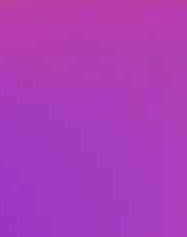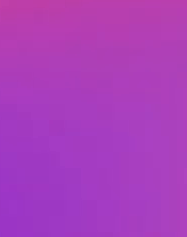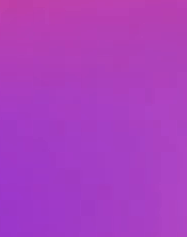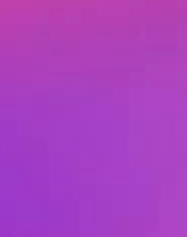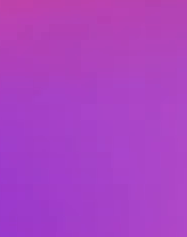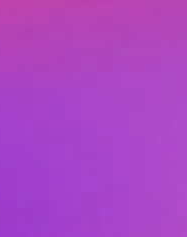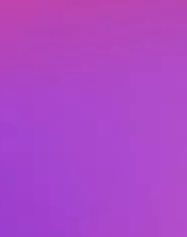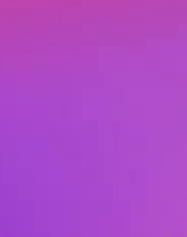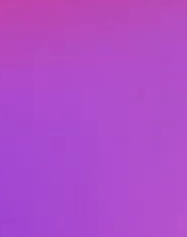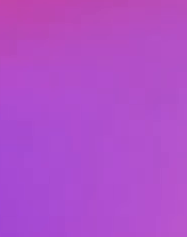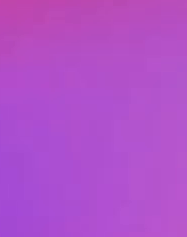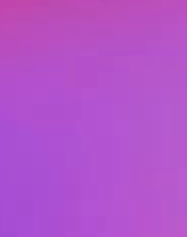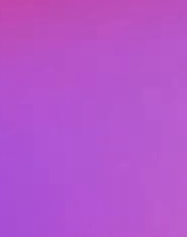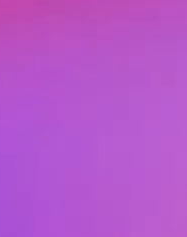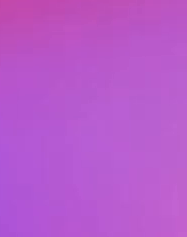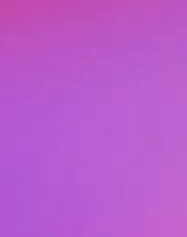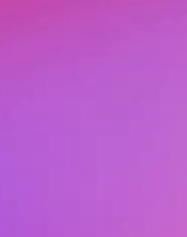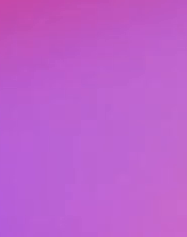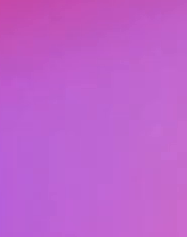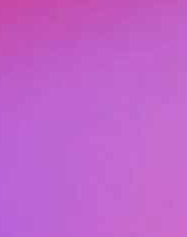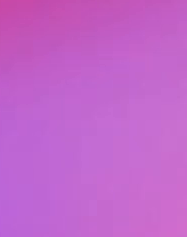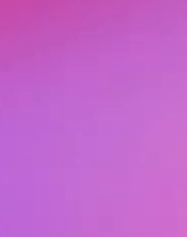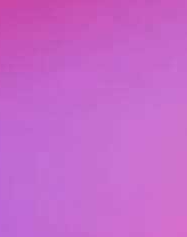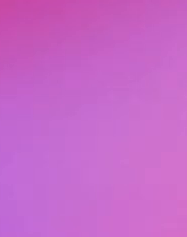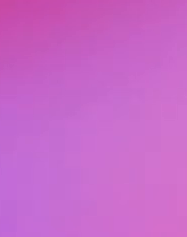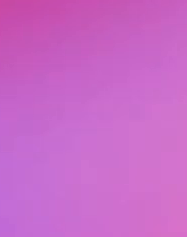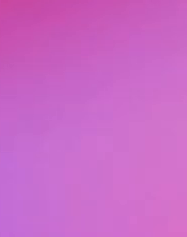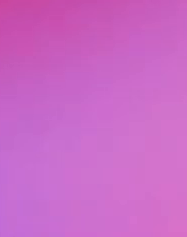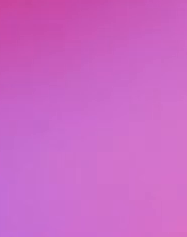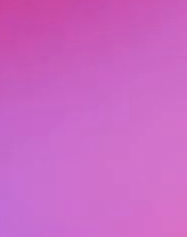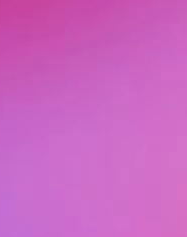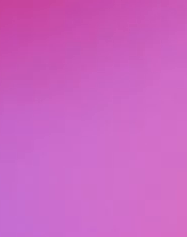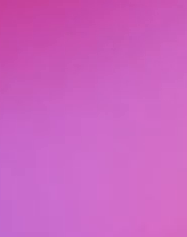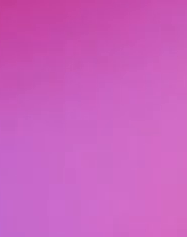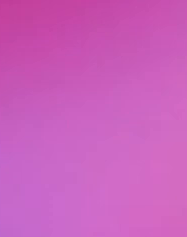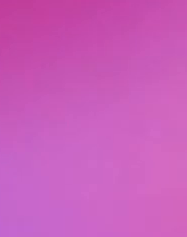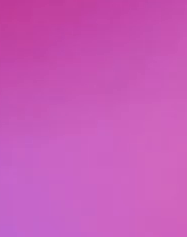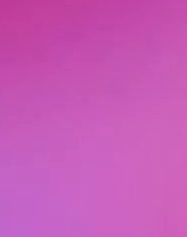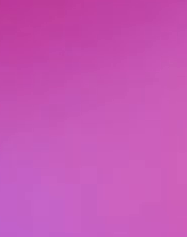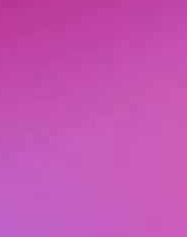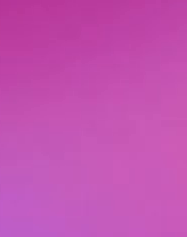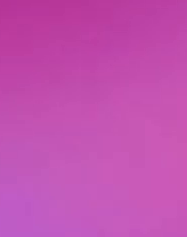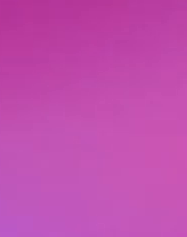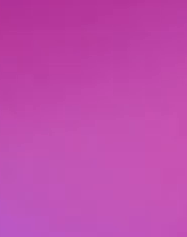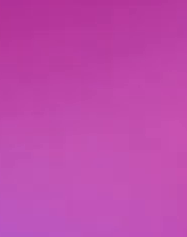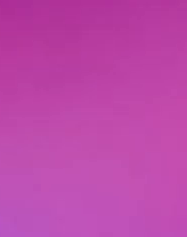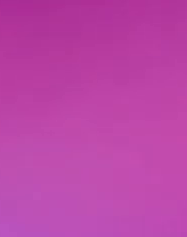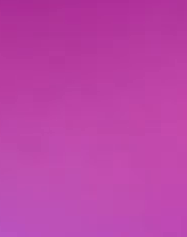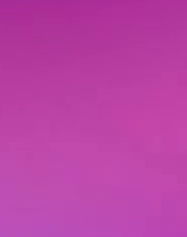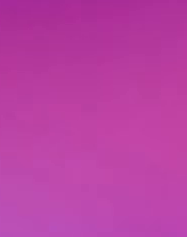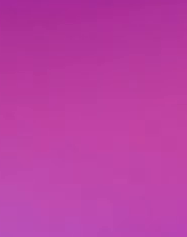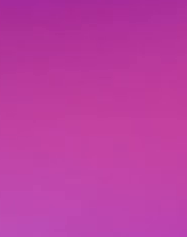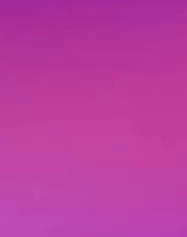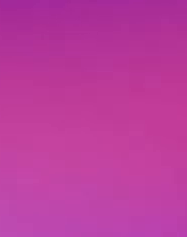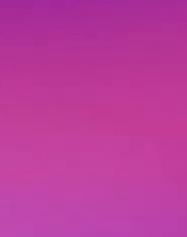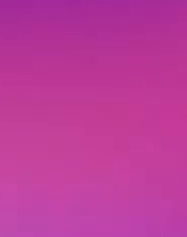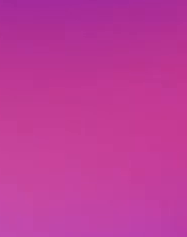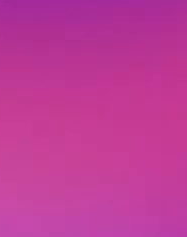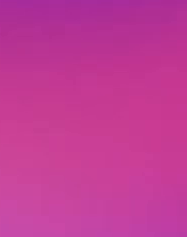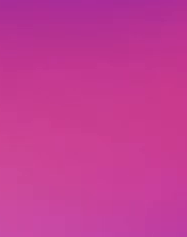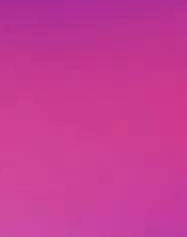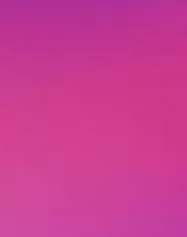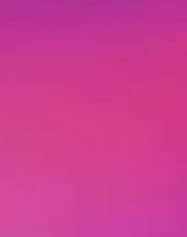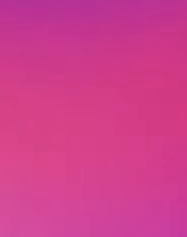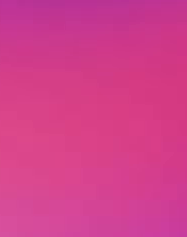Si tienes dudas o necesitas ayuda, llama al Centro de Apoyo Pedagógico a distancia. El número de teléfono para